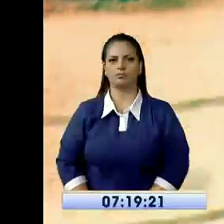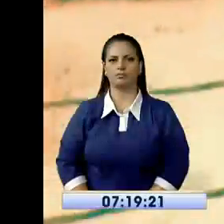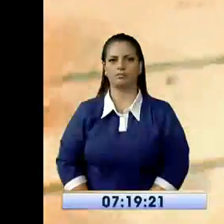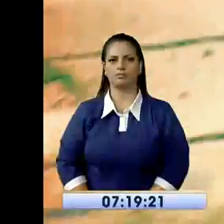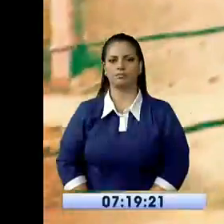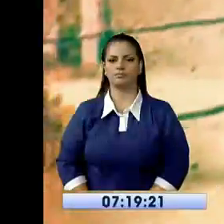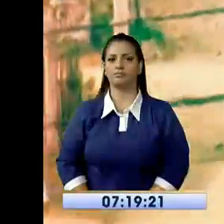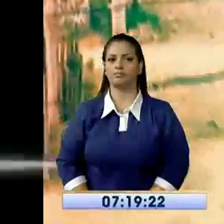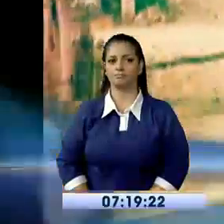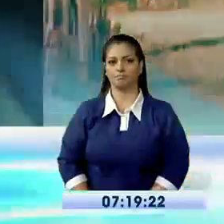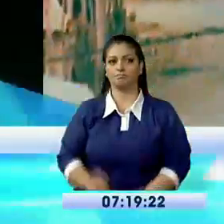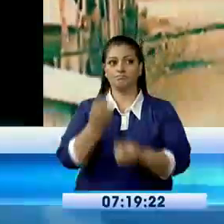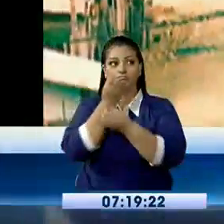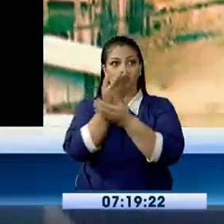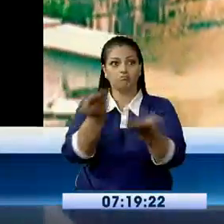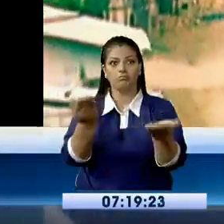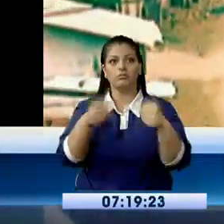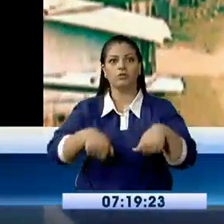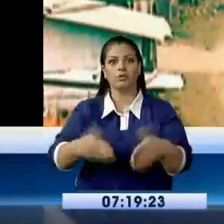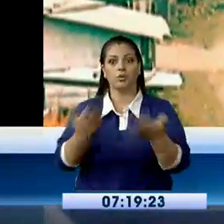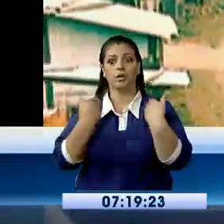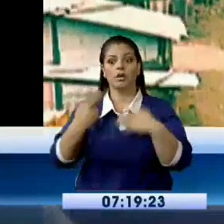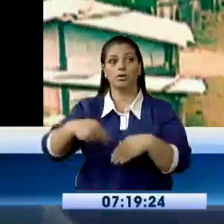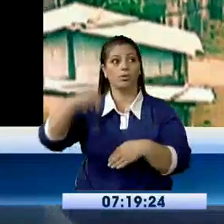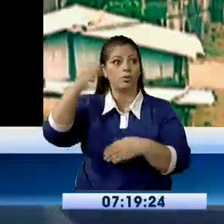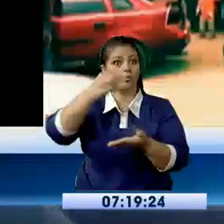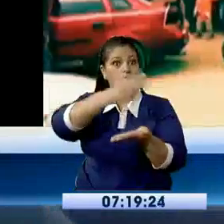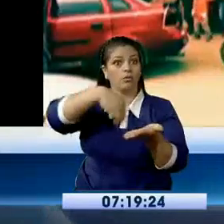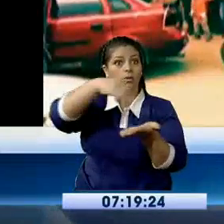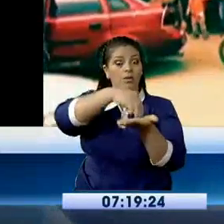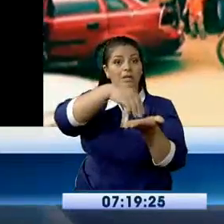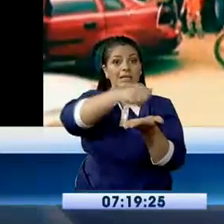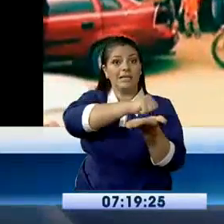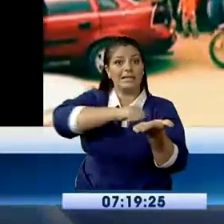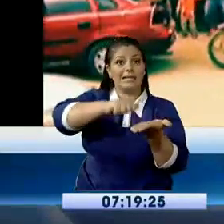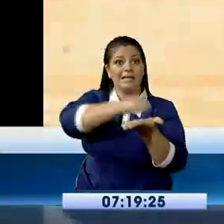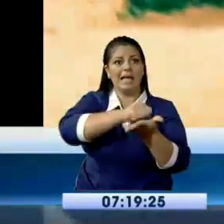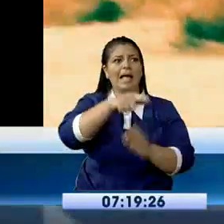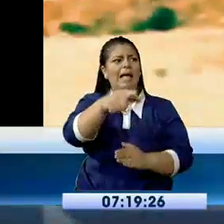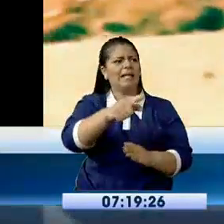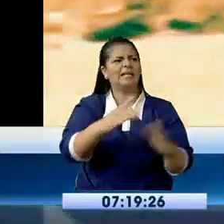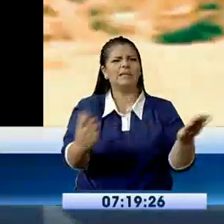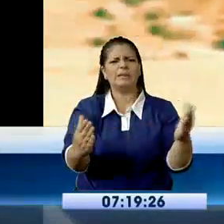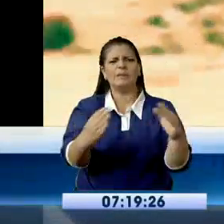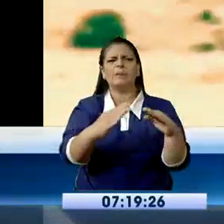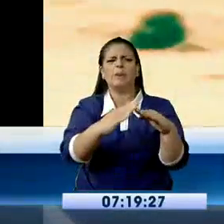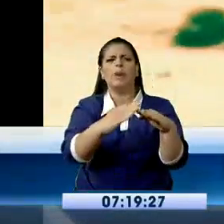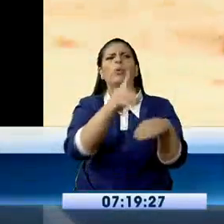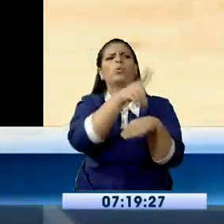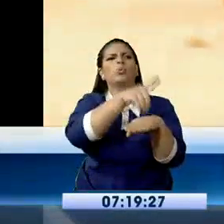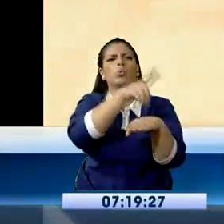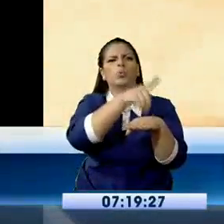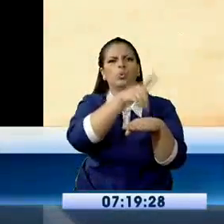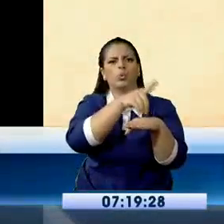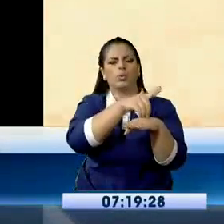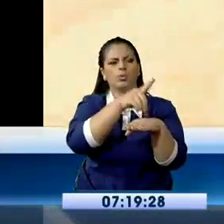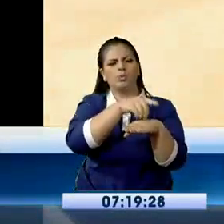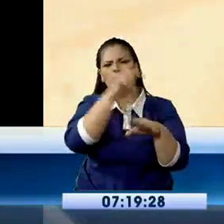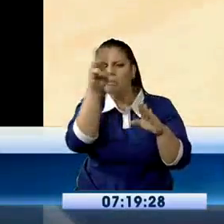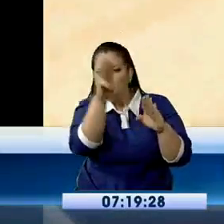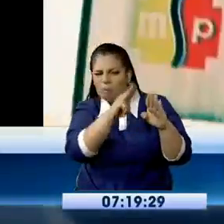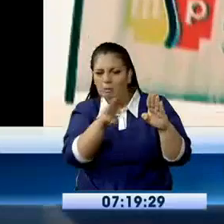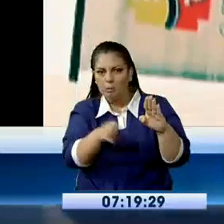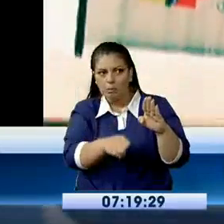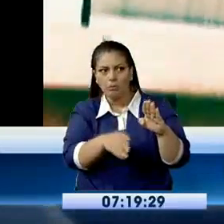Hasta el centro de salud de Monte Sinaí llegó una moto de alquiler. La mirada de los presentes se detuvo de inmediato en la pasajera del liviano